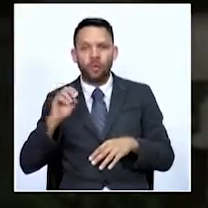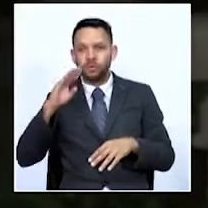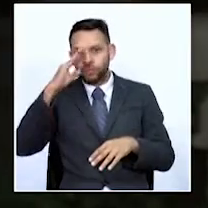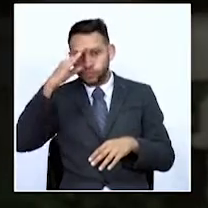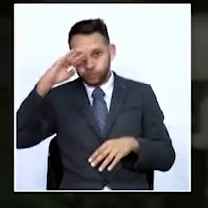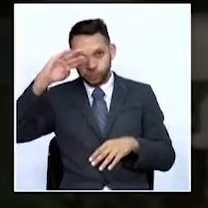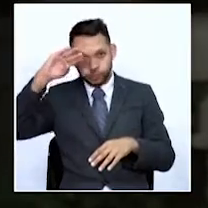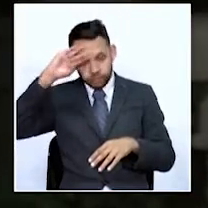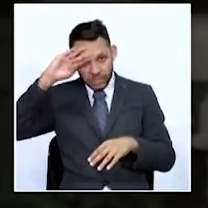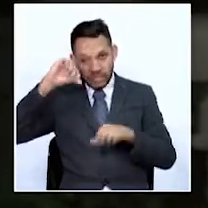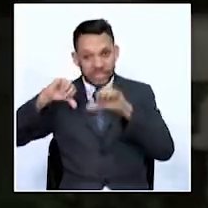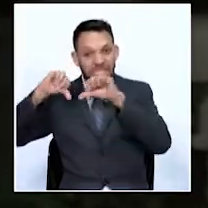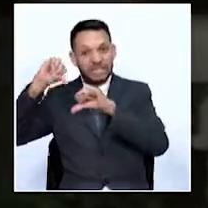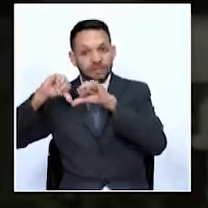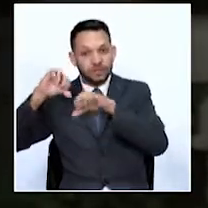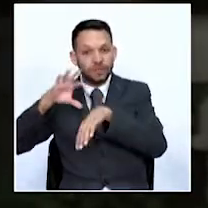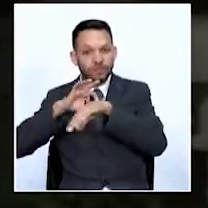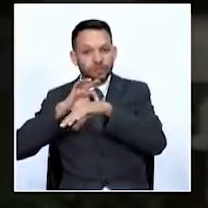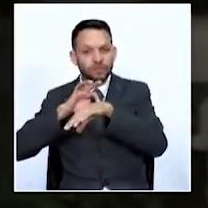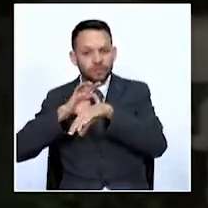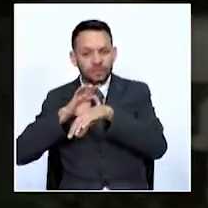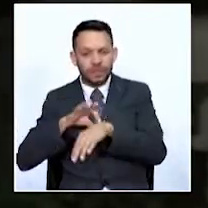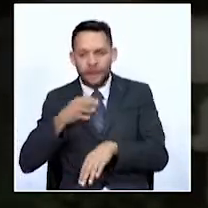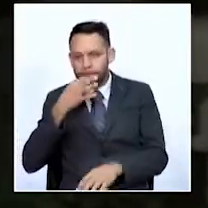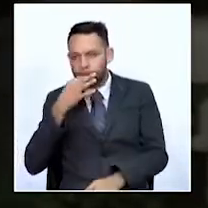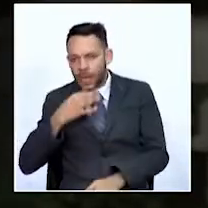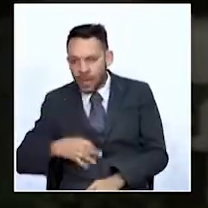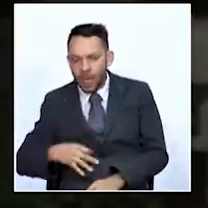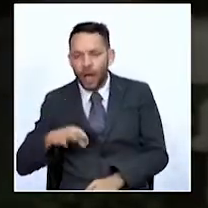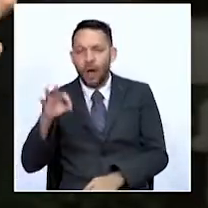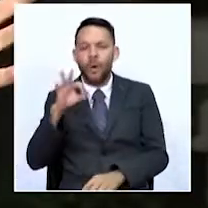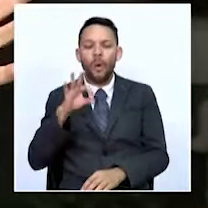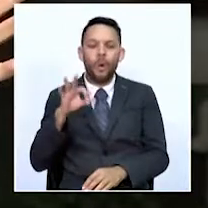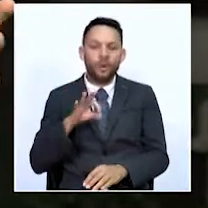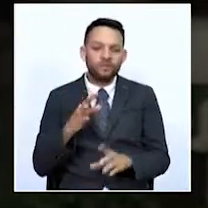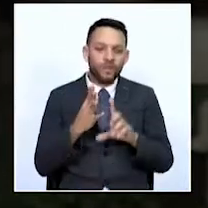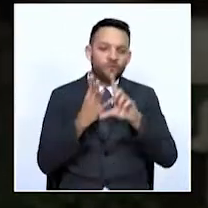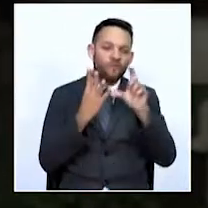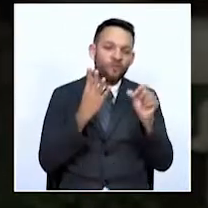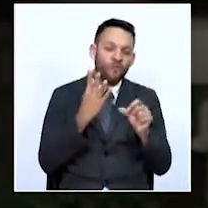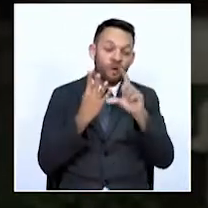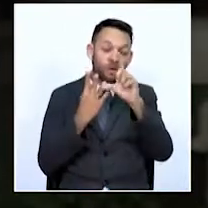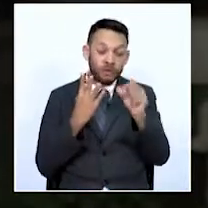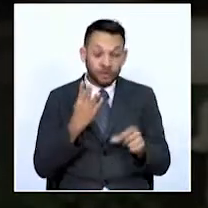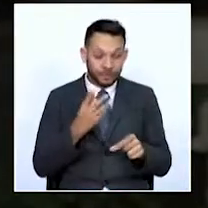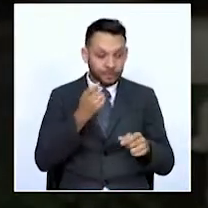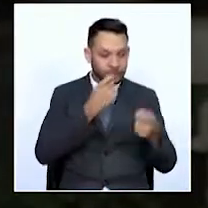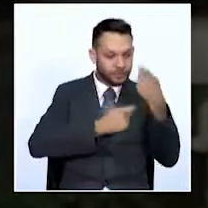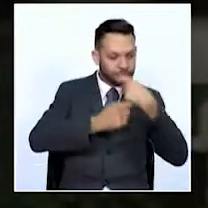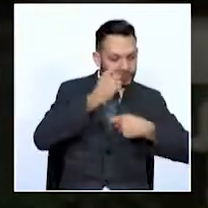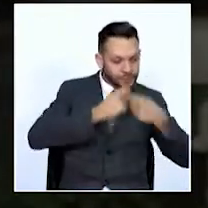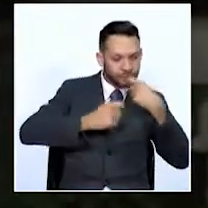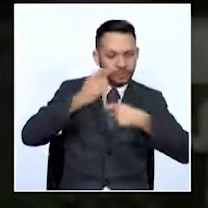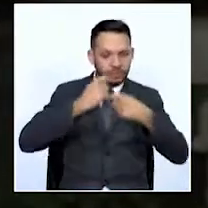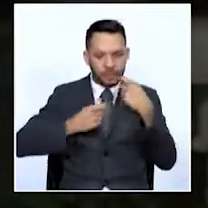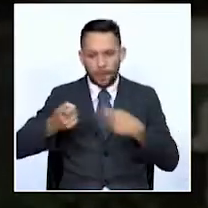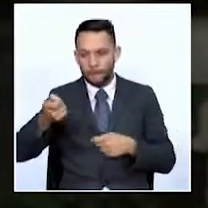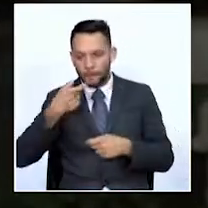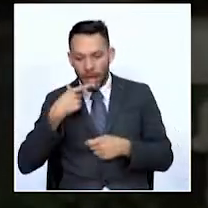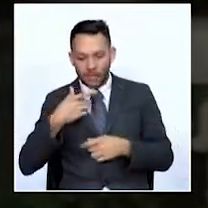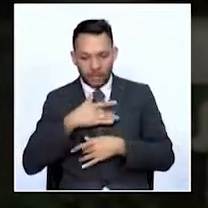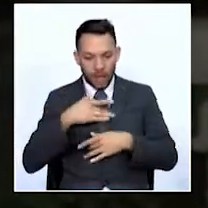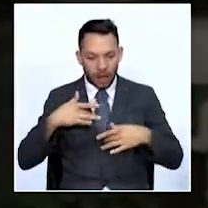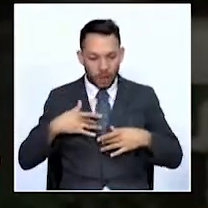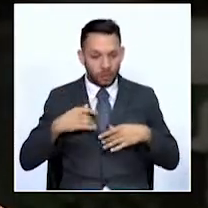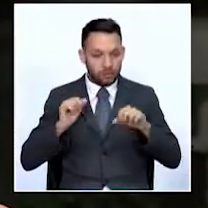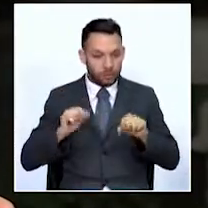es mentiras. Dicen que son de ortigas y dicen que son de caléndula, también es mentira. Se la toman y se les quita el dolor ahí mismo, y ni la ortiga